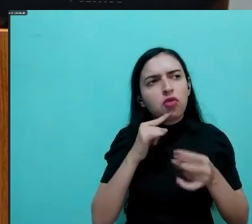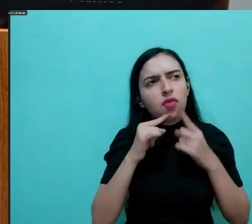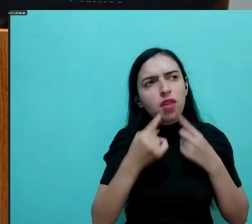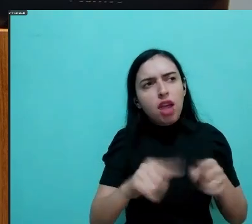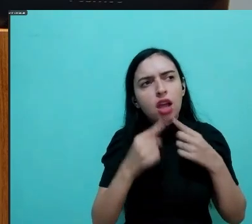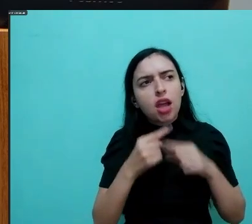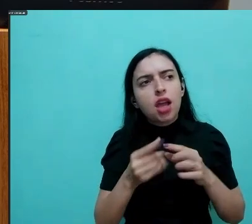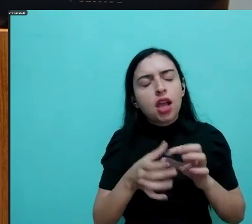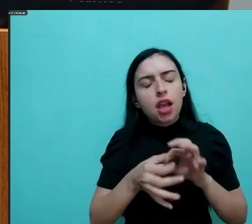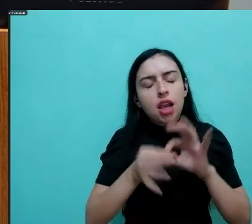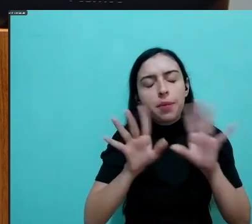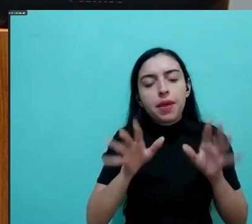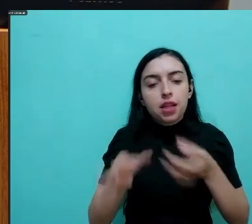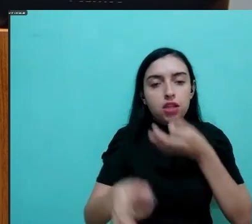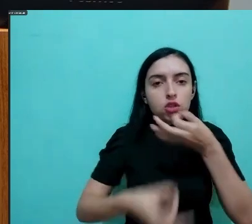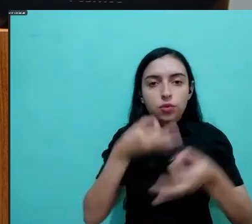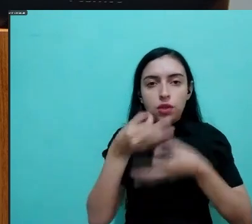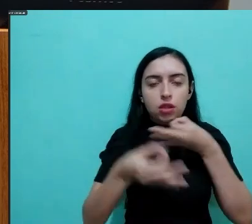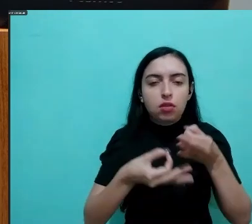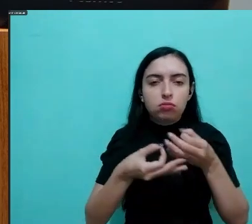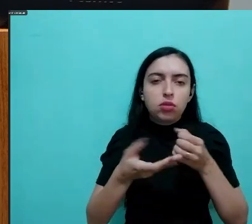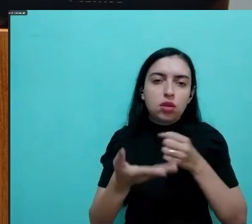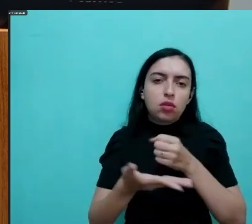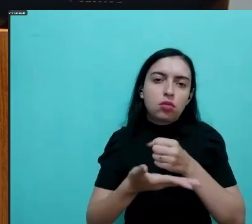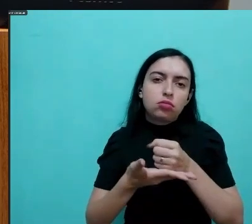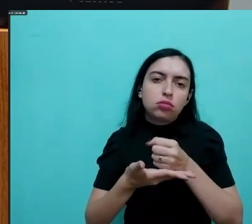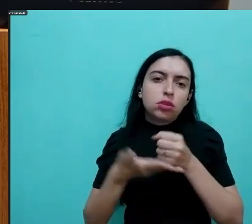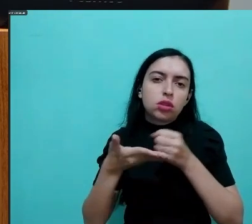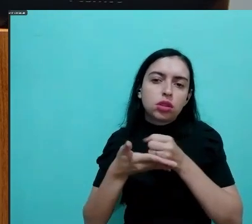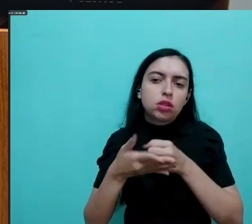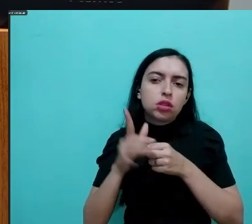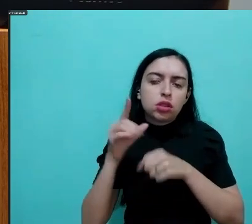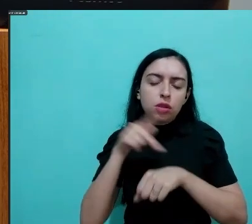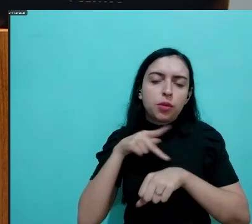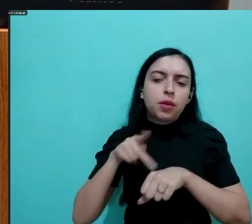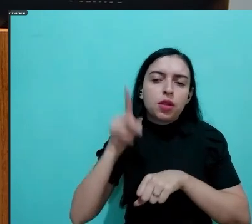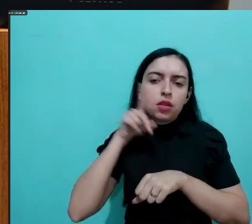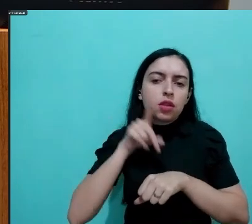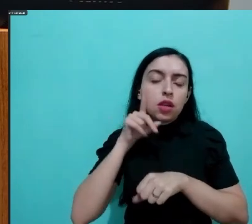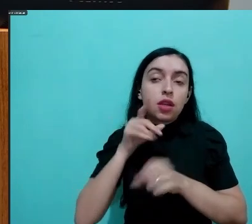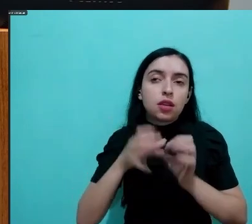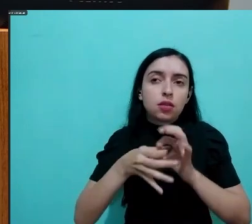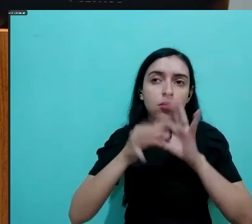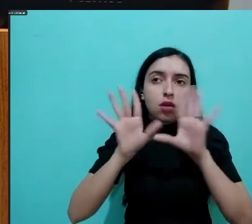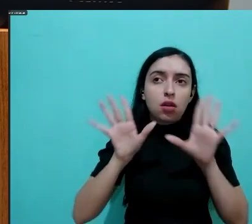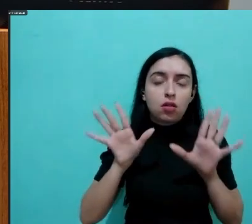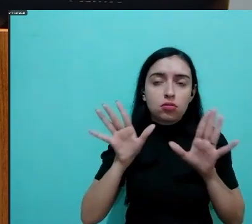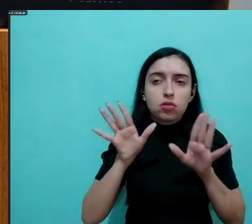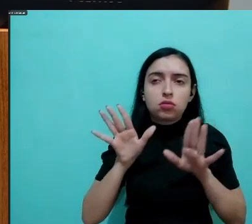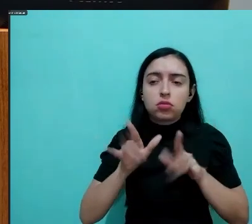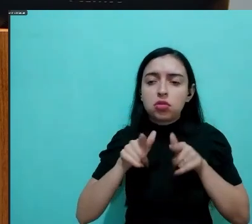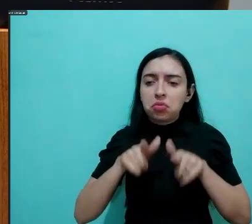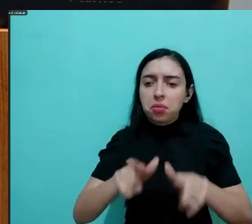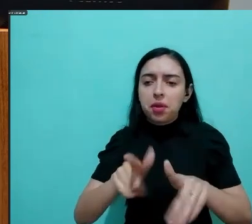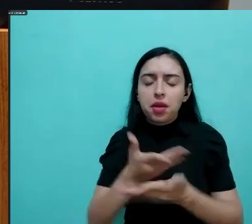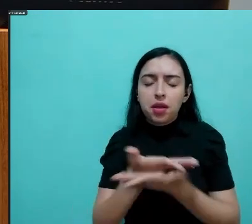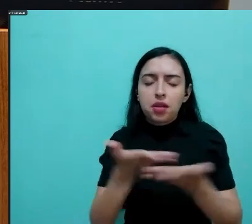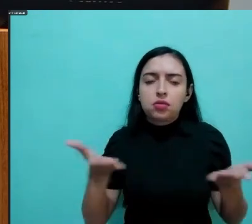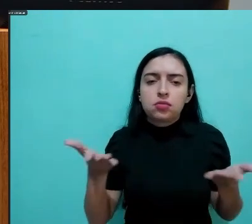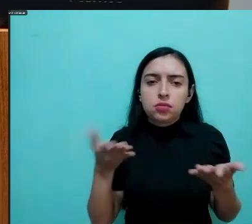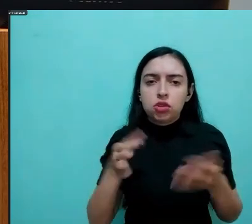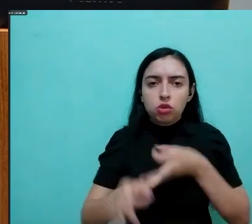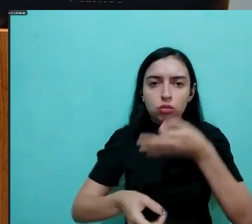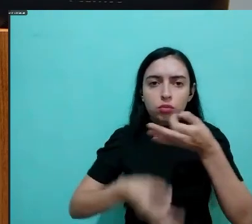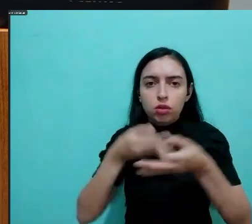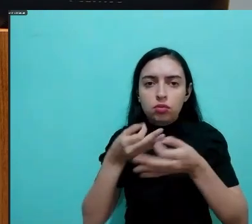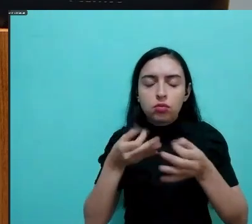de expresión, y es la concepción de Estados Unidos. El libre mercado de las ideas hará